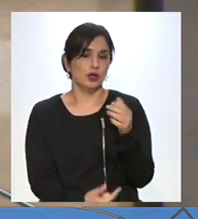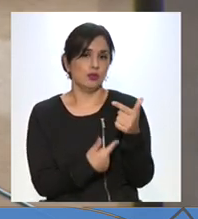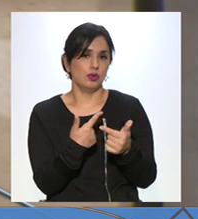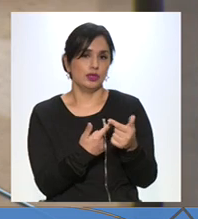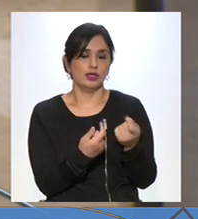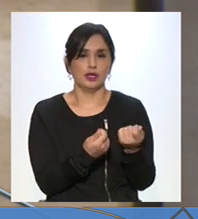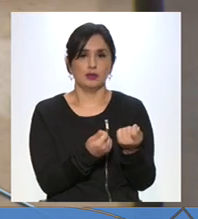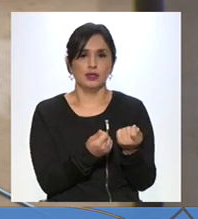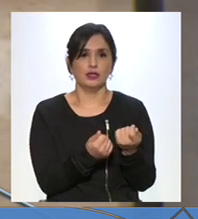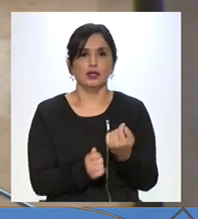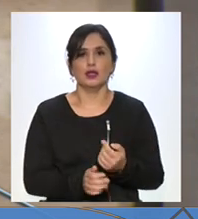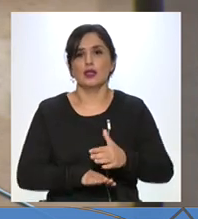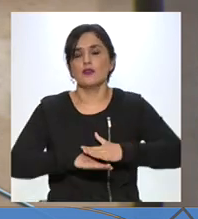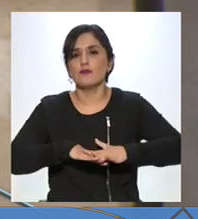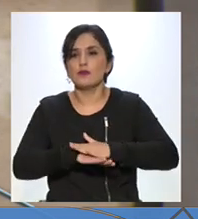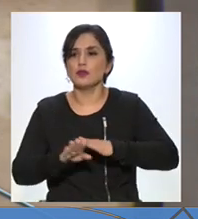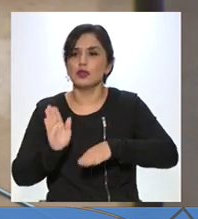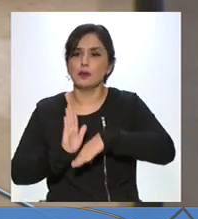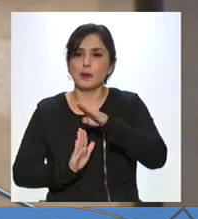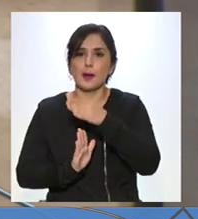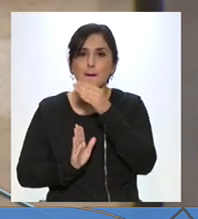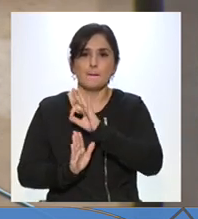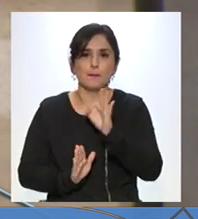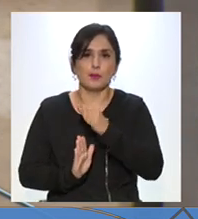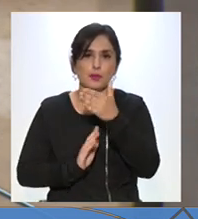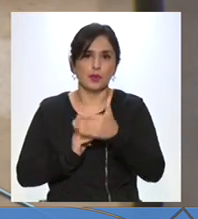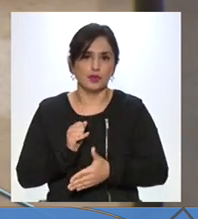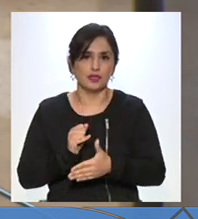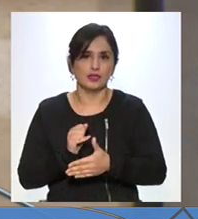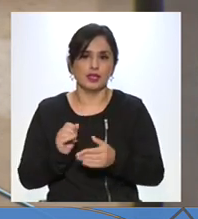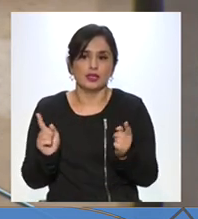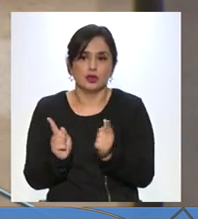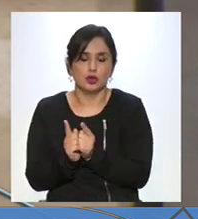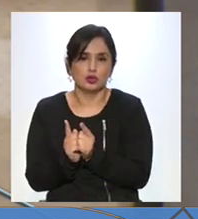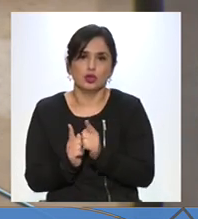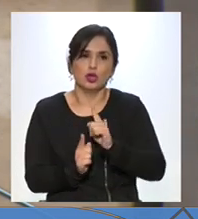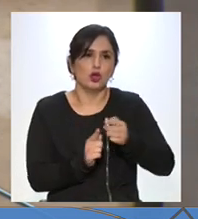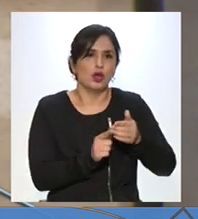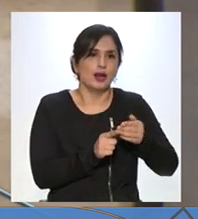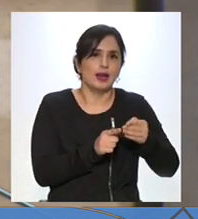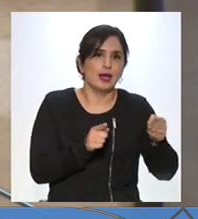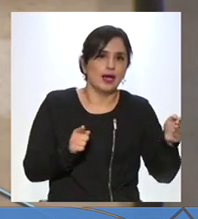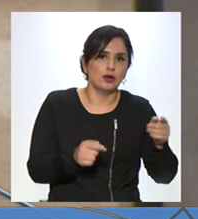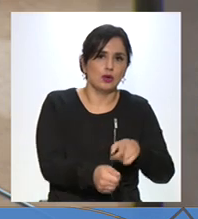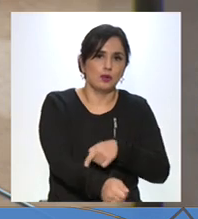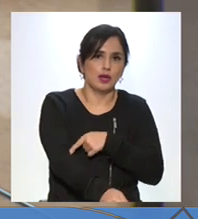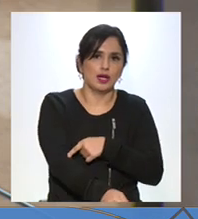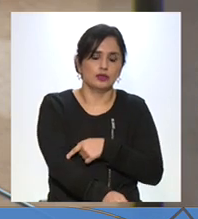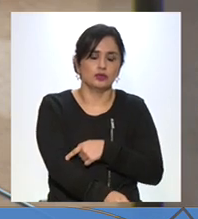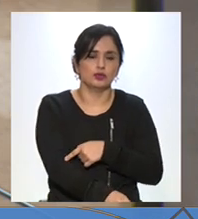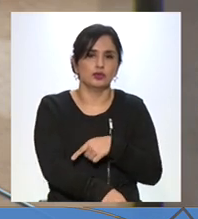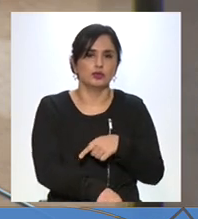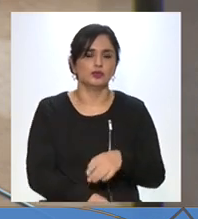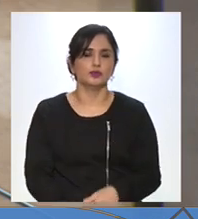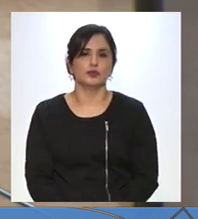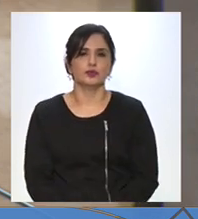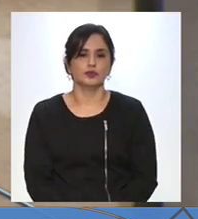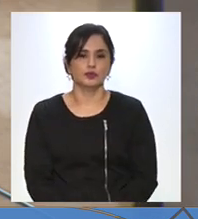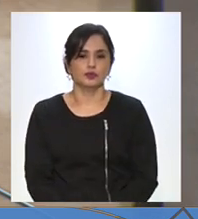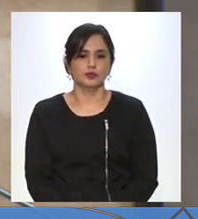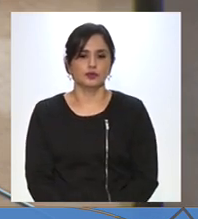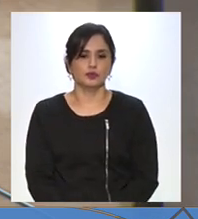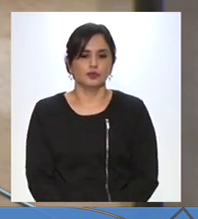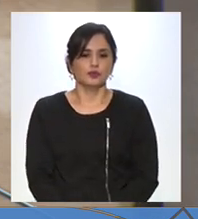monetaria influye más sobre las tasas de corto plazo que sobre las de largo plazo. Y por lo tanto,